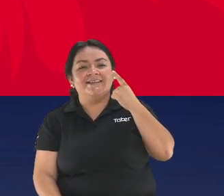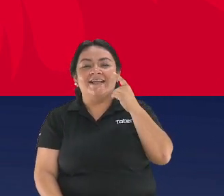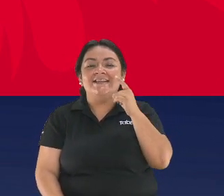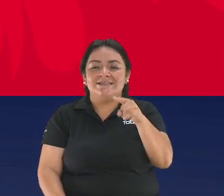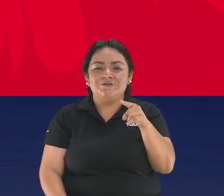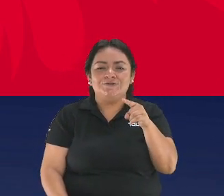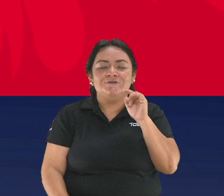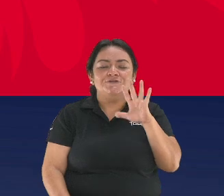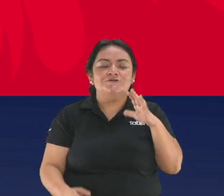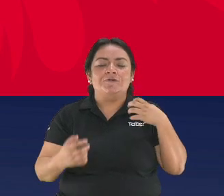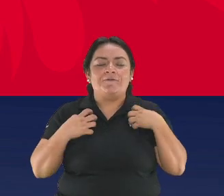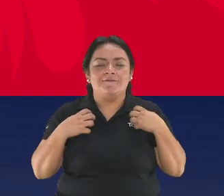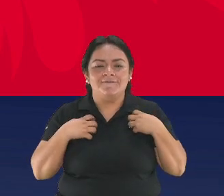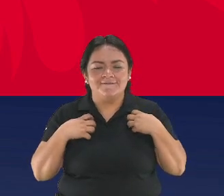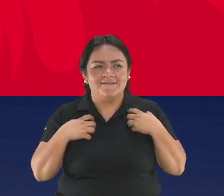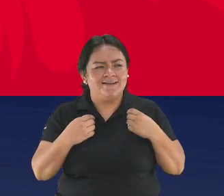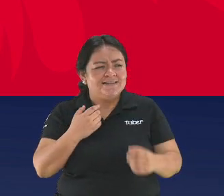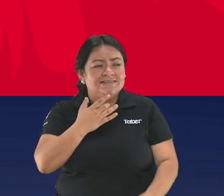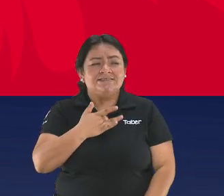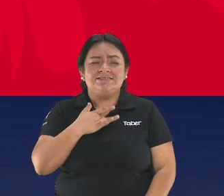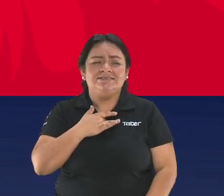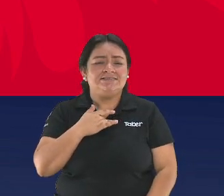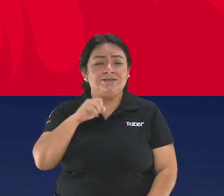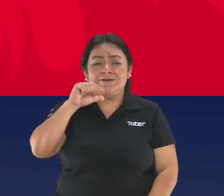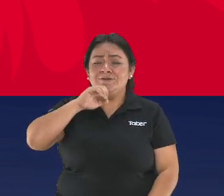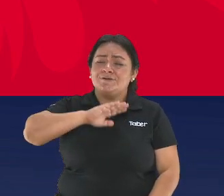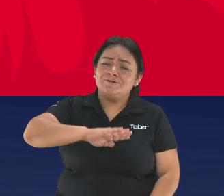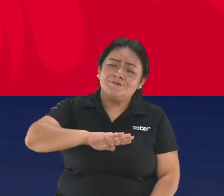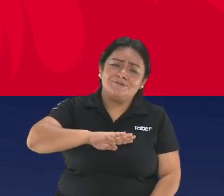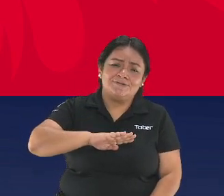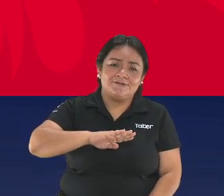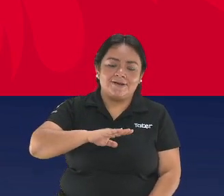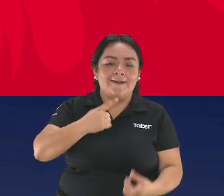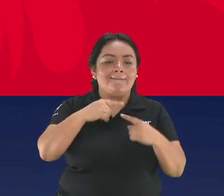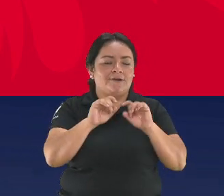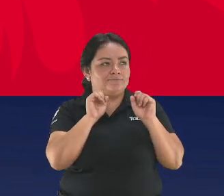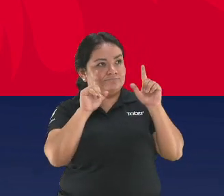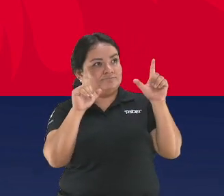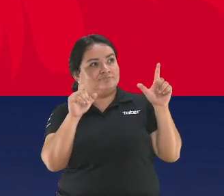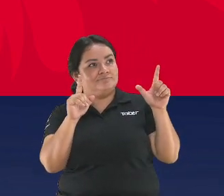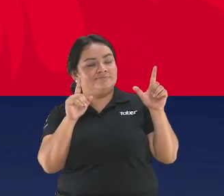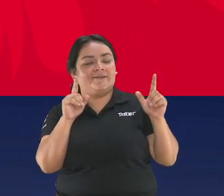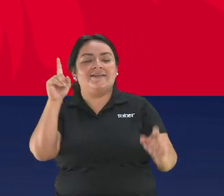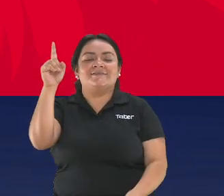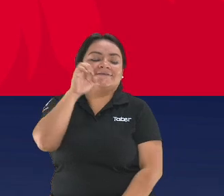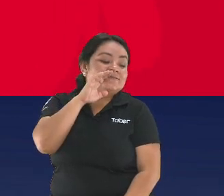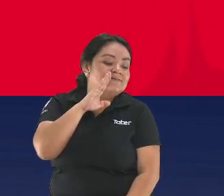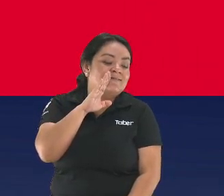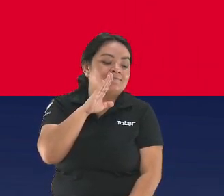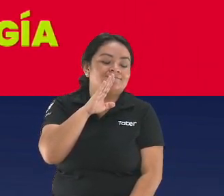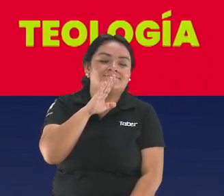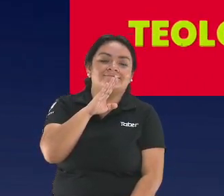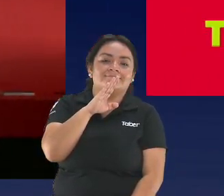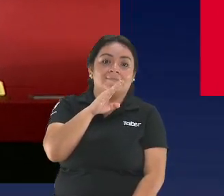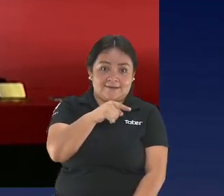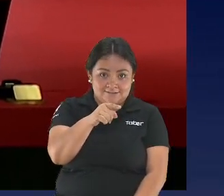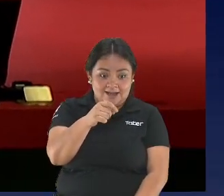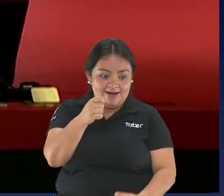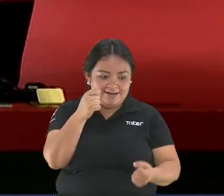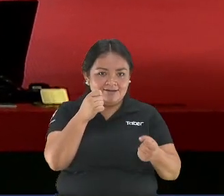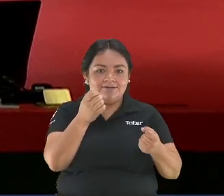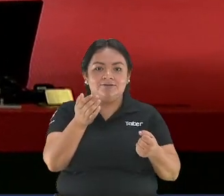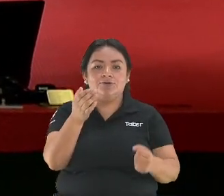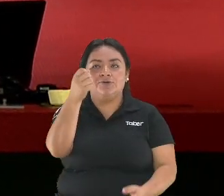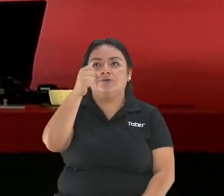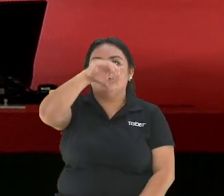tragando en tu vida lo que estás experimentando te hace sentir esa amargura pero de repente llega a dios y te dice tira el palo tira la